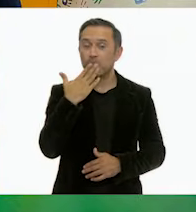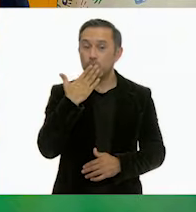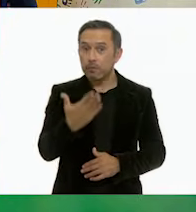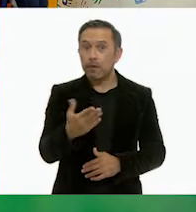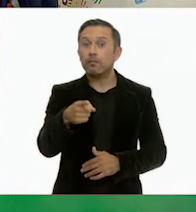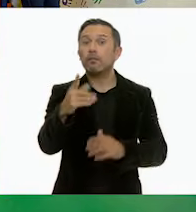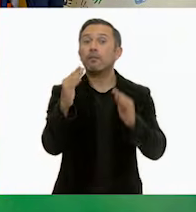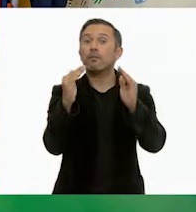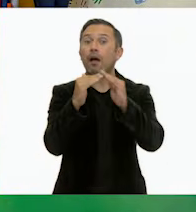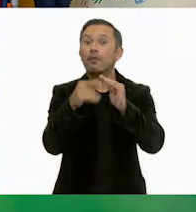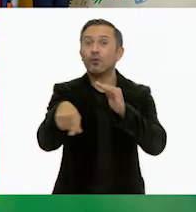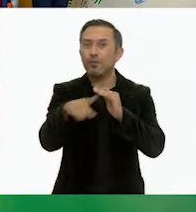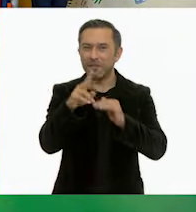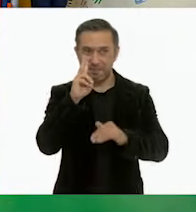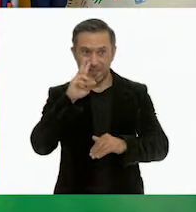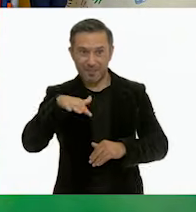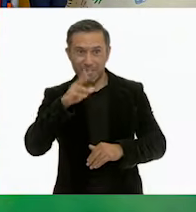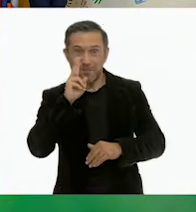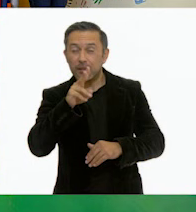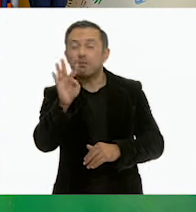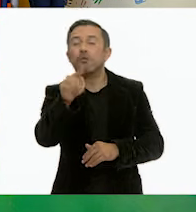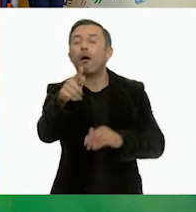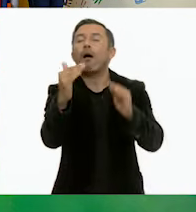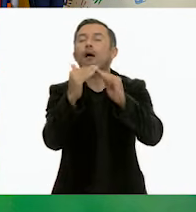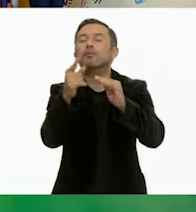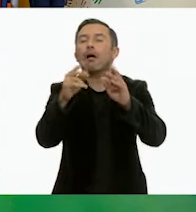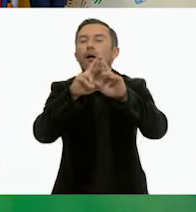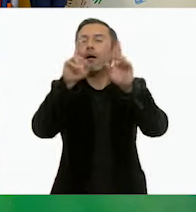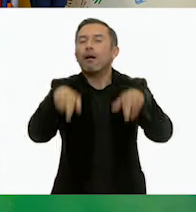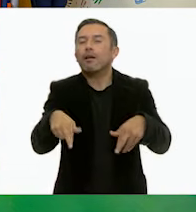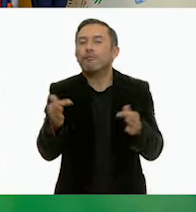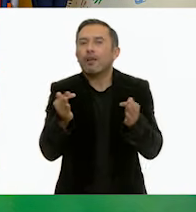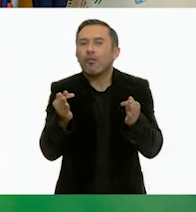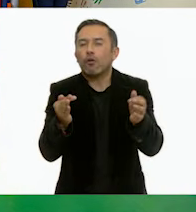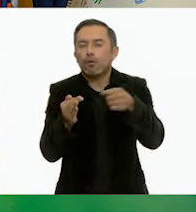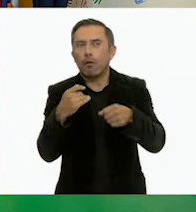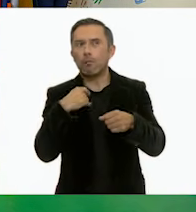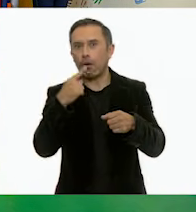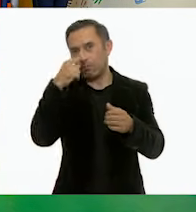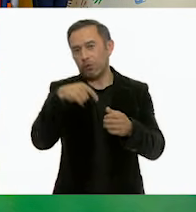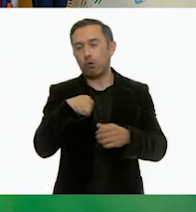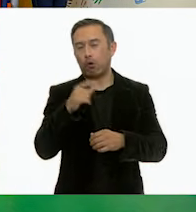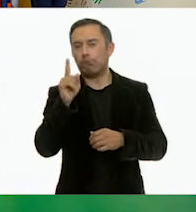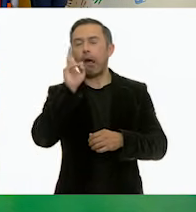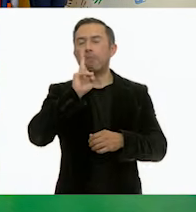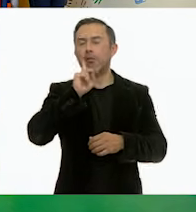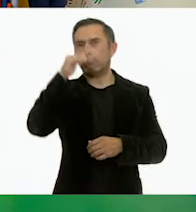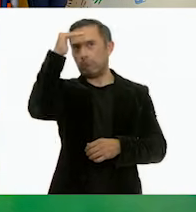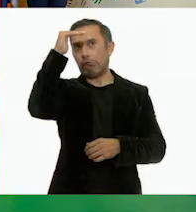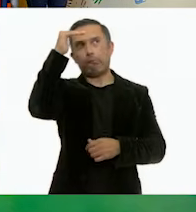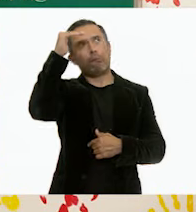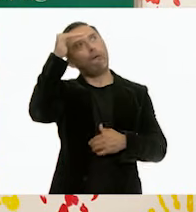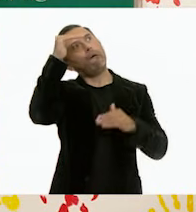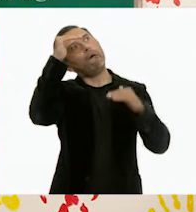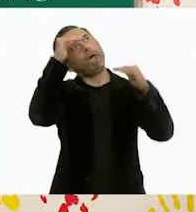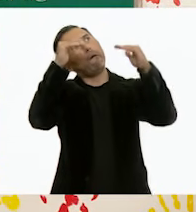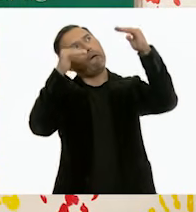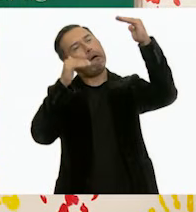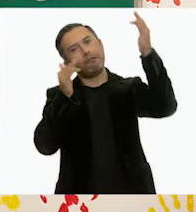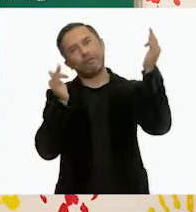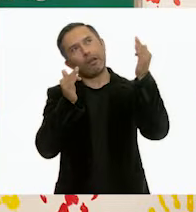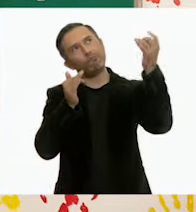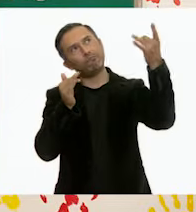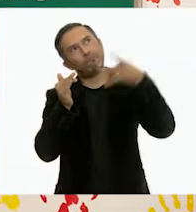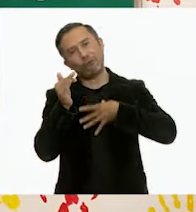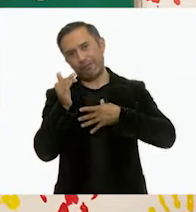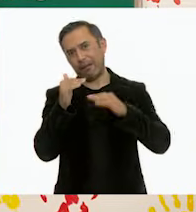niños, midieron el refrigerador y estoy segura que estuvo alto, ¿verdad? Muy bien. Ahora vamos